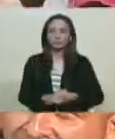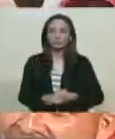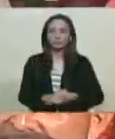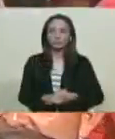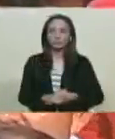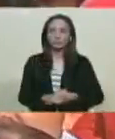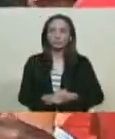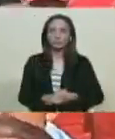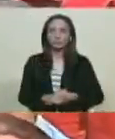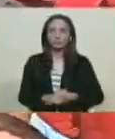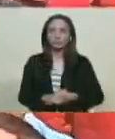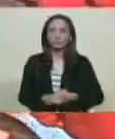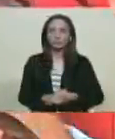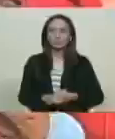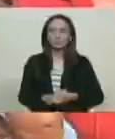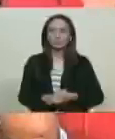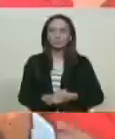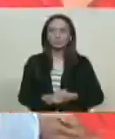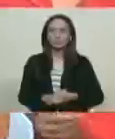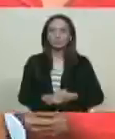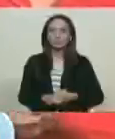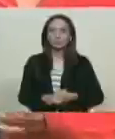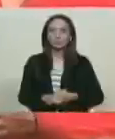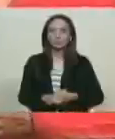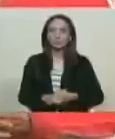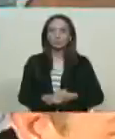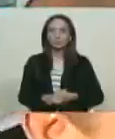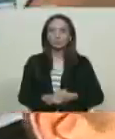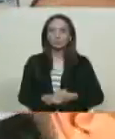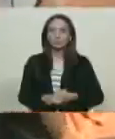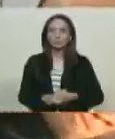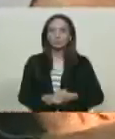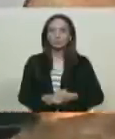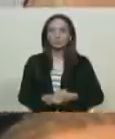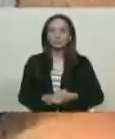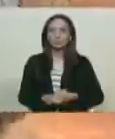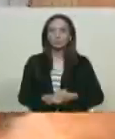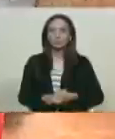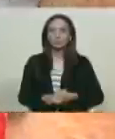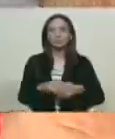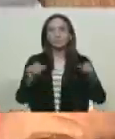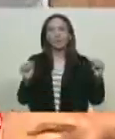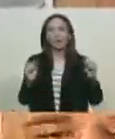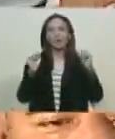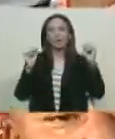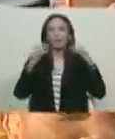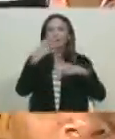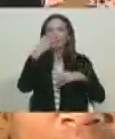¡Puso 8!